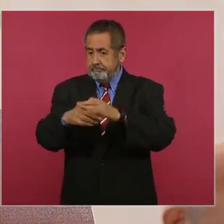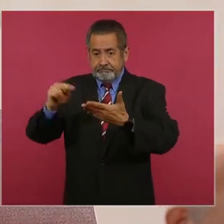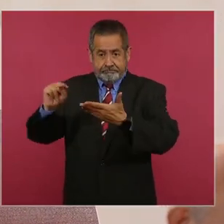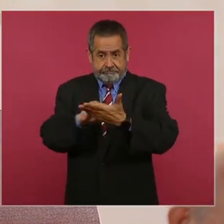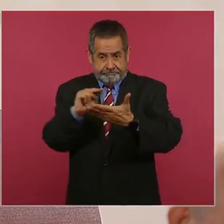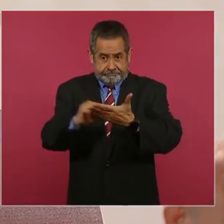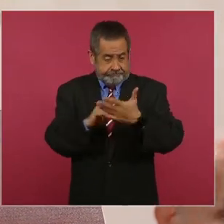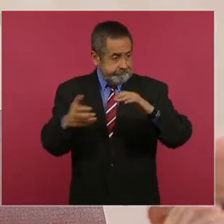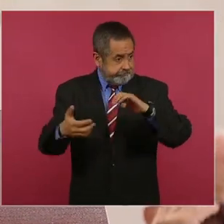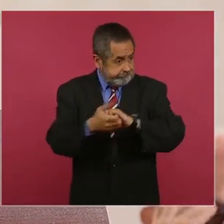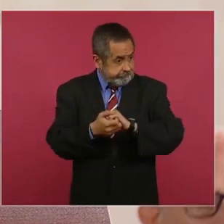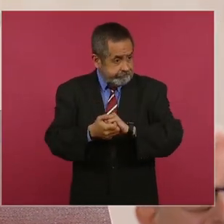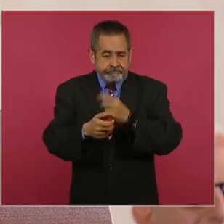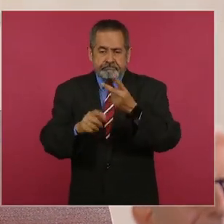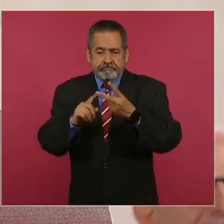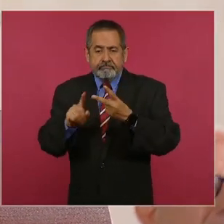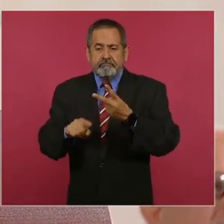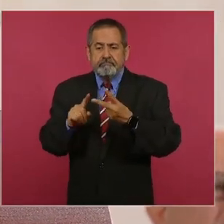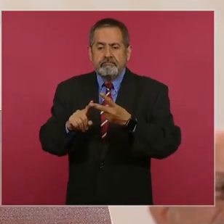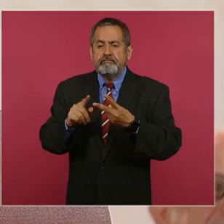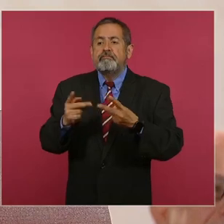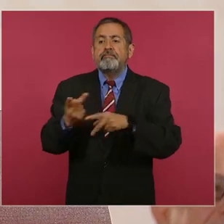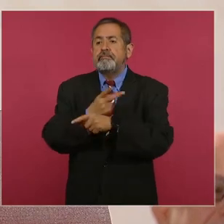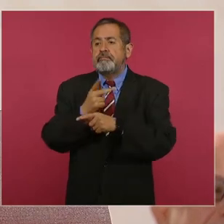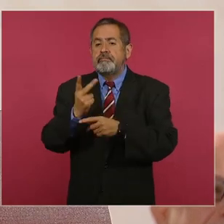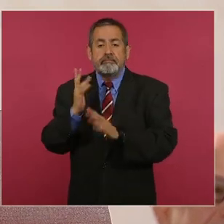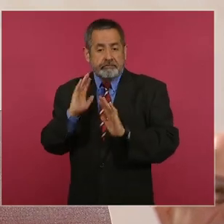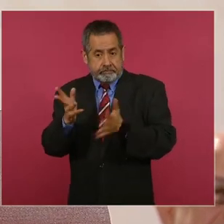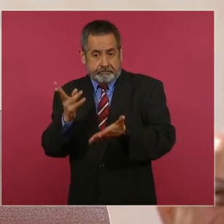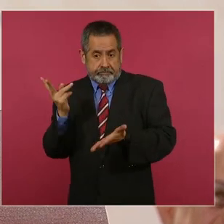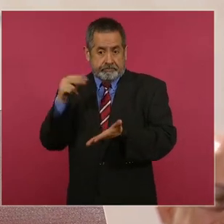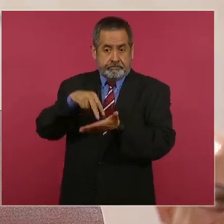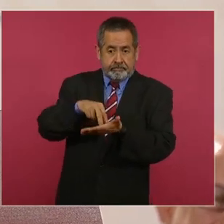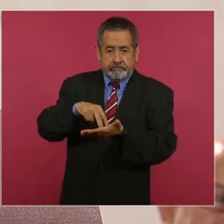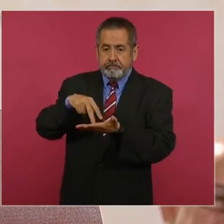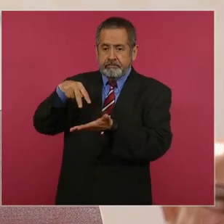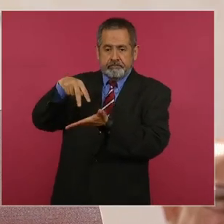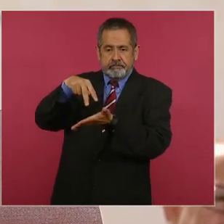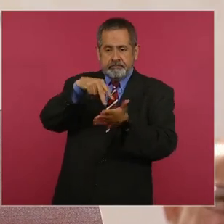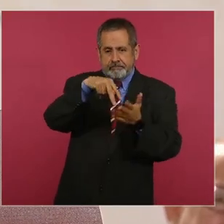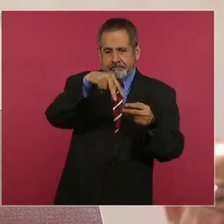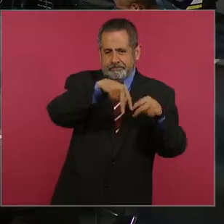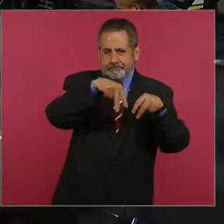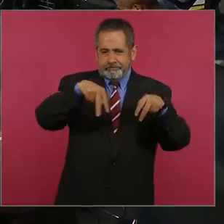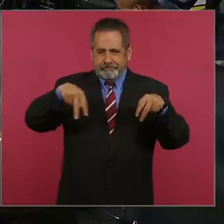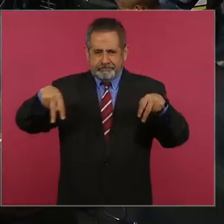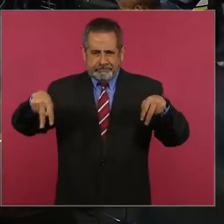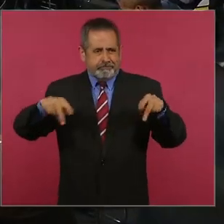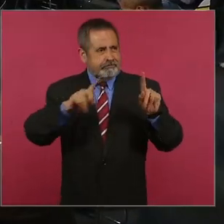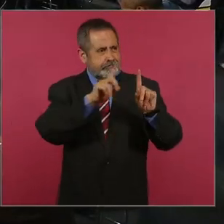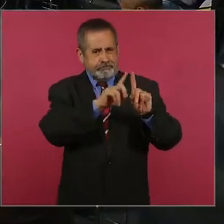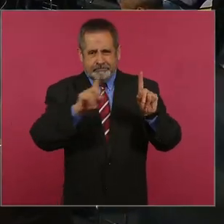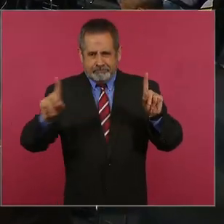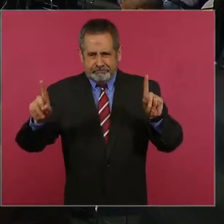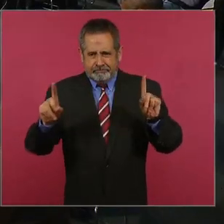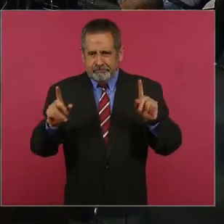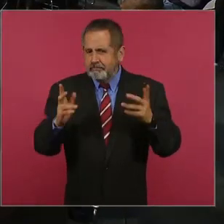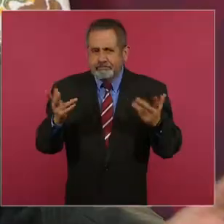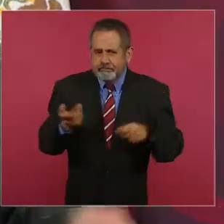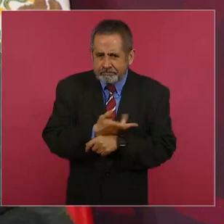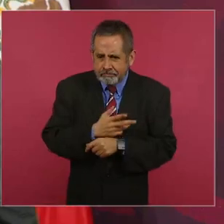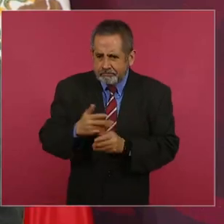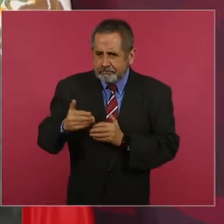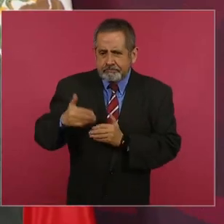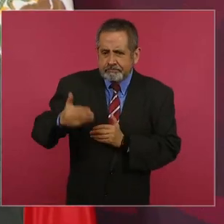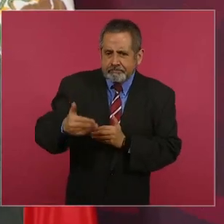dos cómo va la instalación de las antenas de la Comisión Federal de Electricidad y tres cuál es el avance